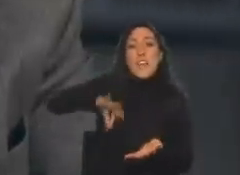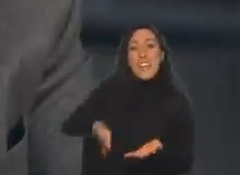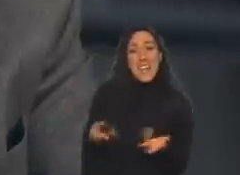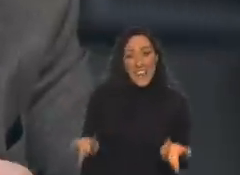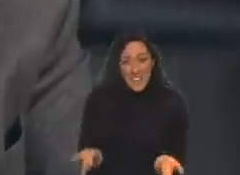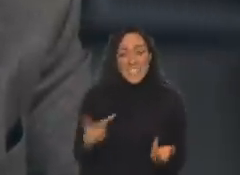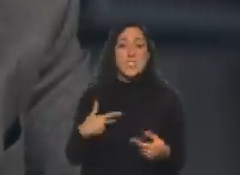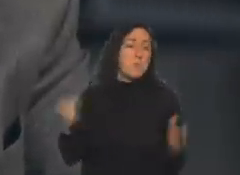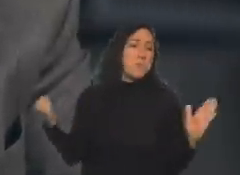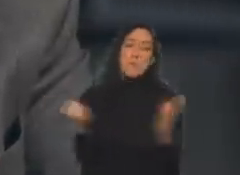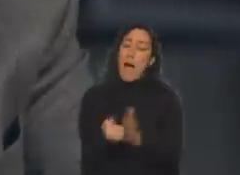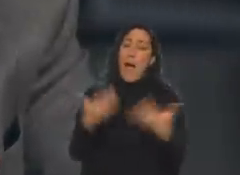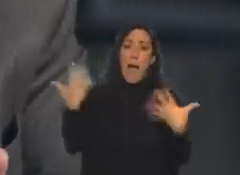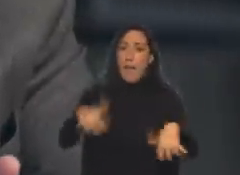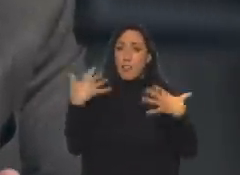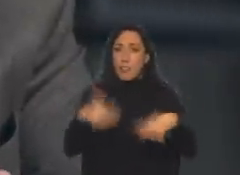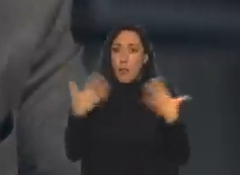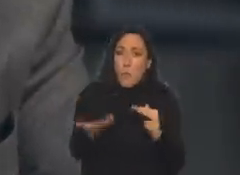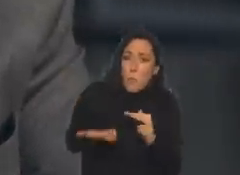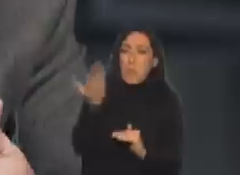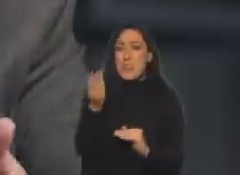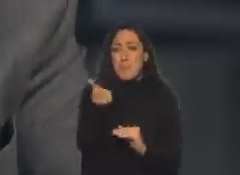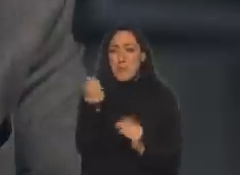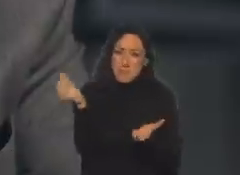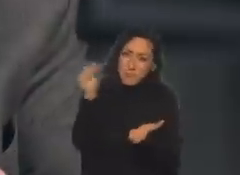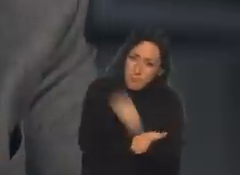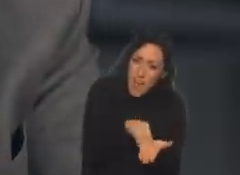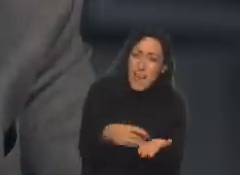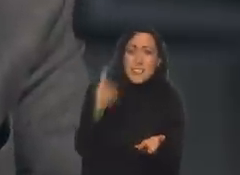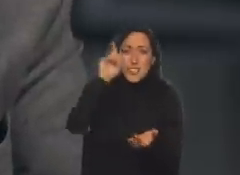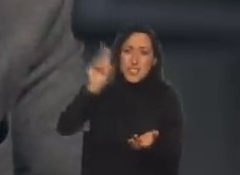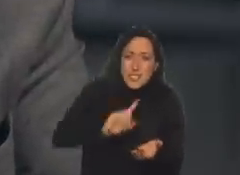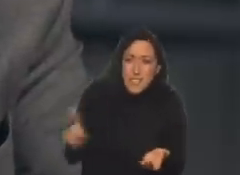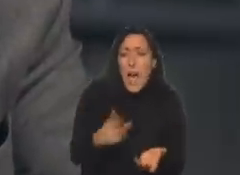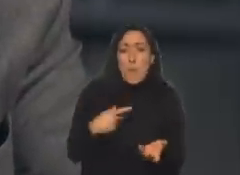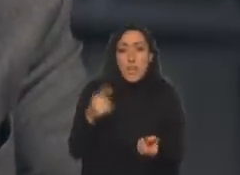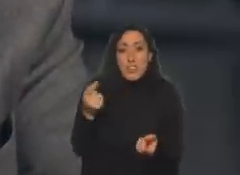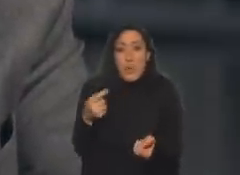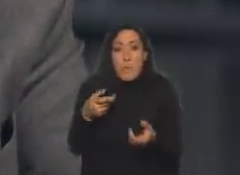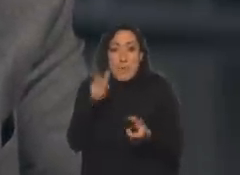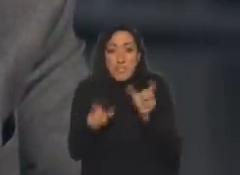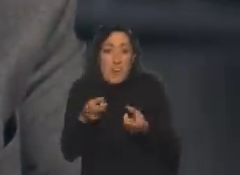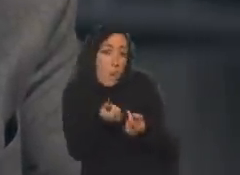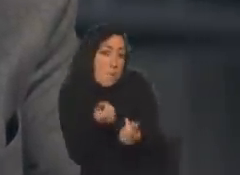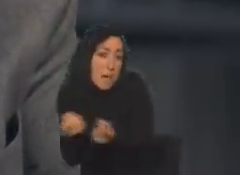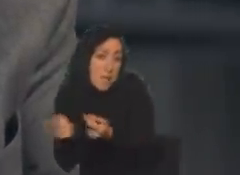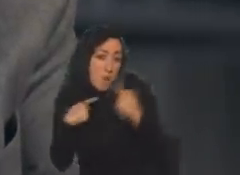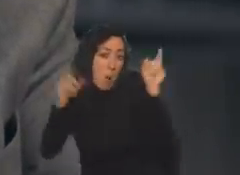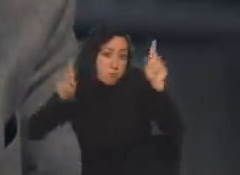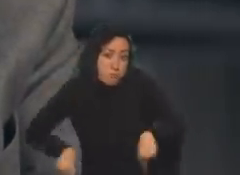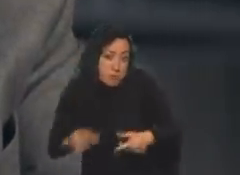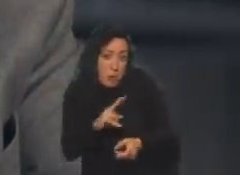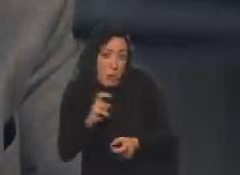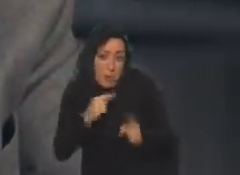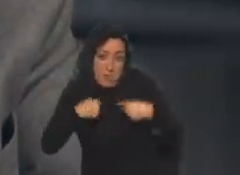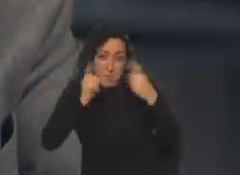un impacto muy importante. El impuesto sobre los ingresos brutos es un impuesto que no se ve, nadie sabe que te lo están cobrando, ¿no? Y sin